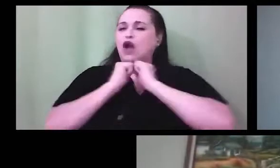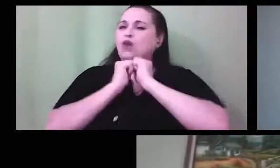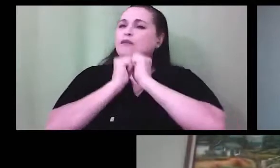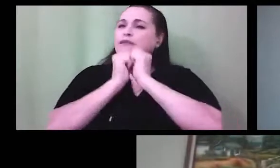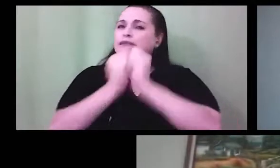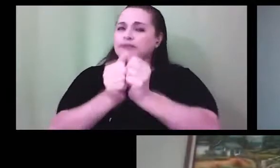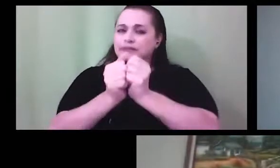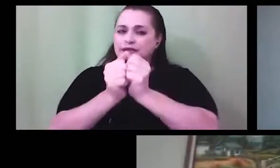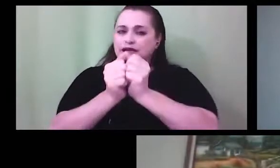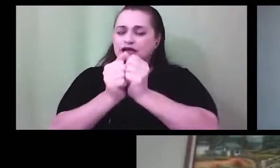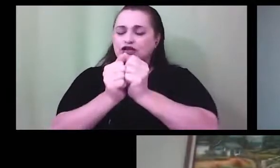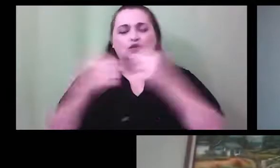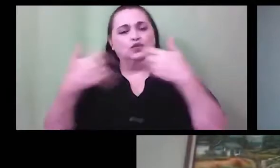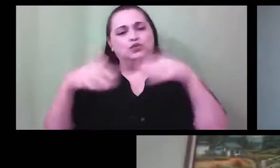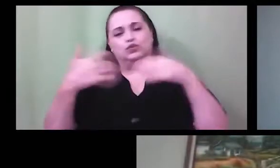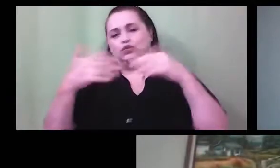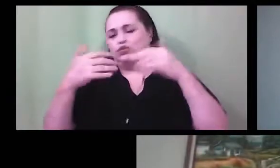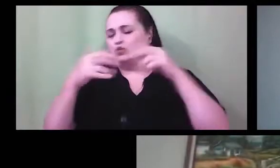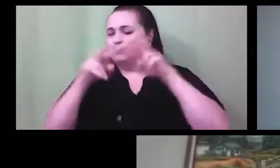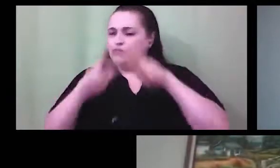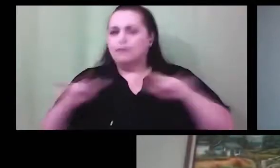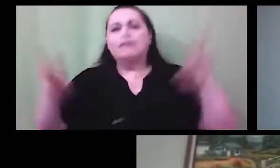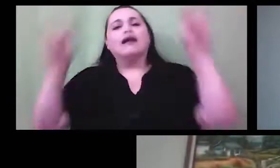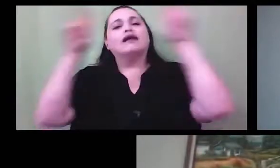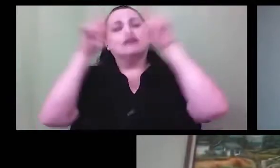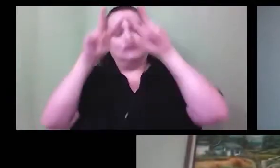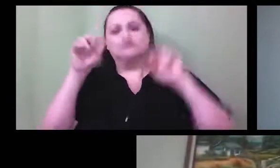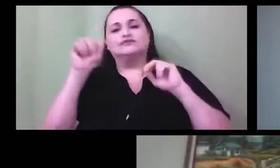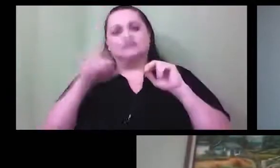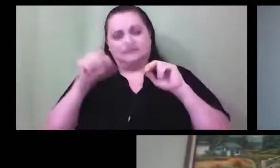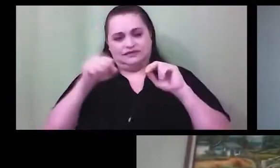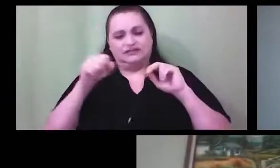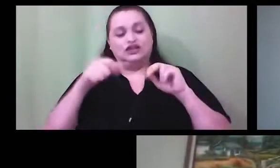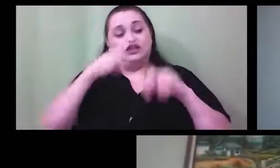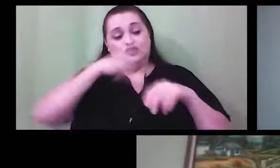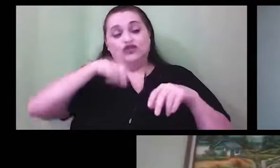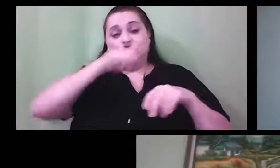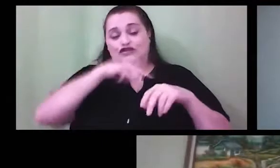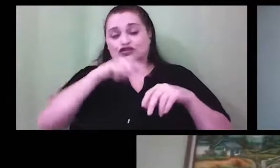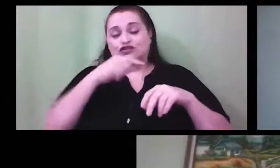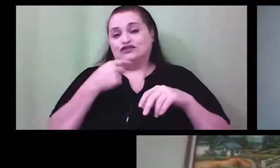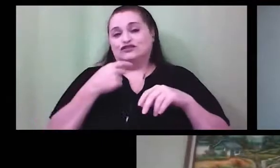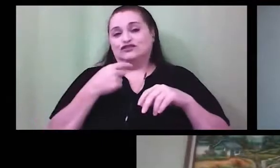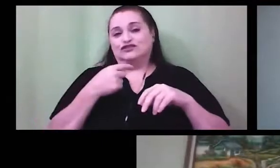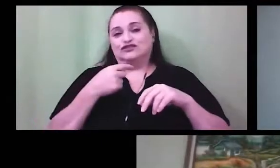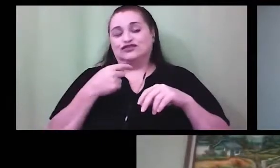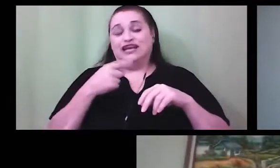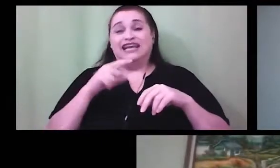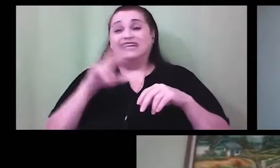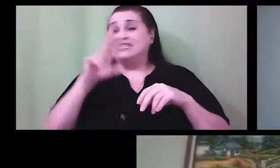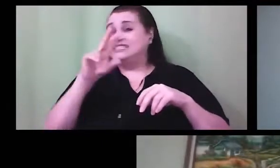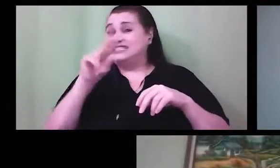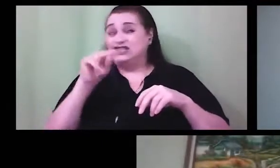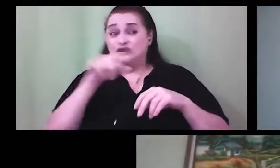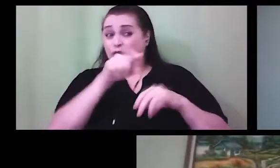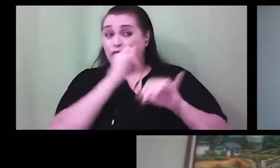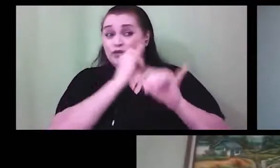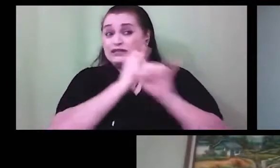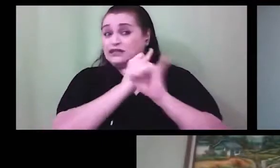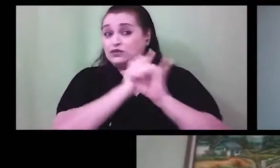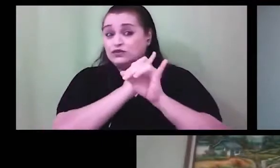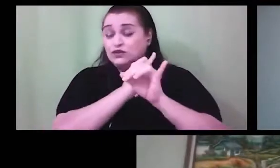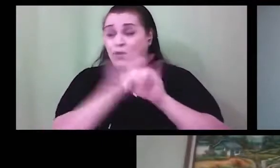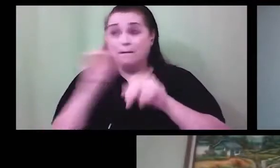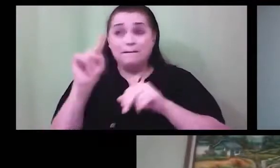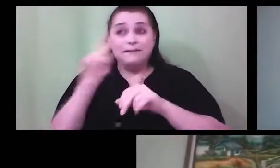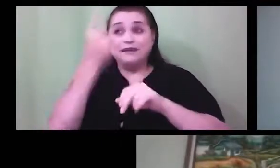que es invaluable. Yo creo que nosotros, como les digo, o sea, si no fuera por esta institución, en los